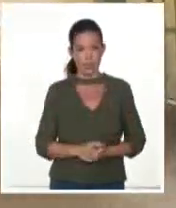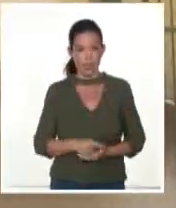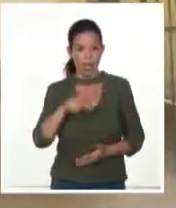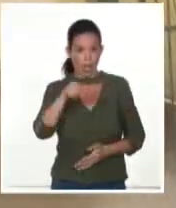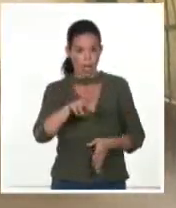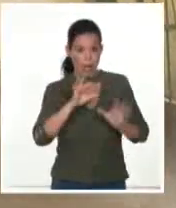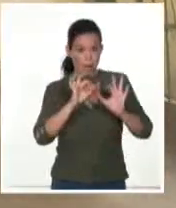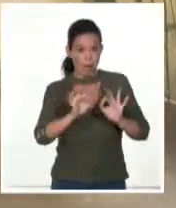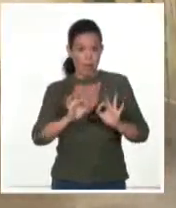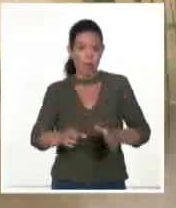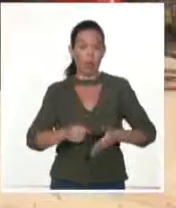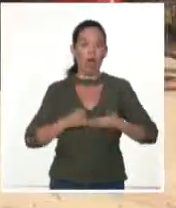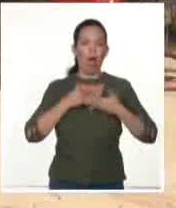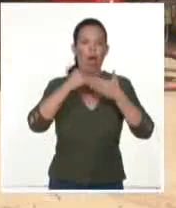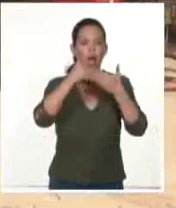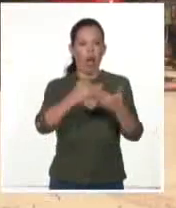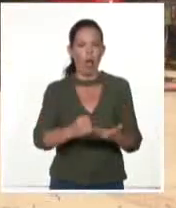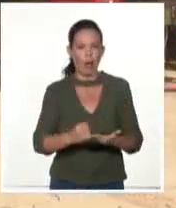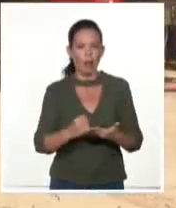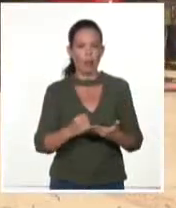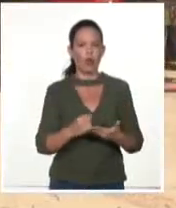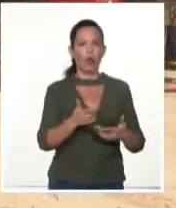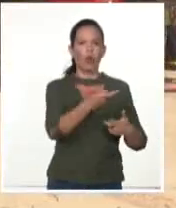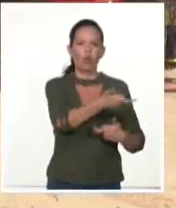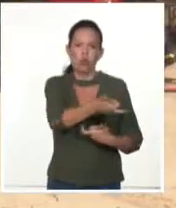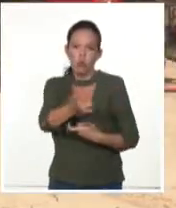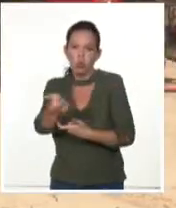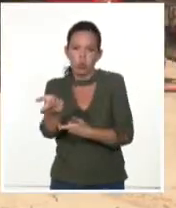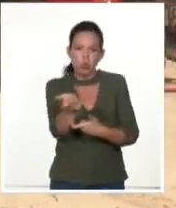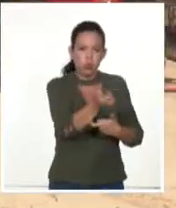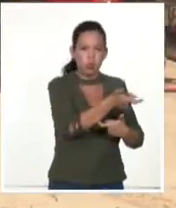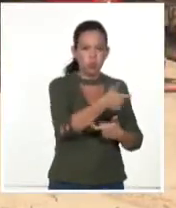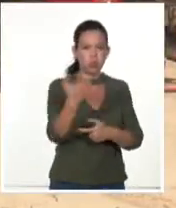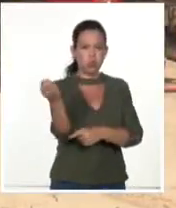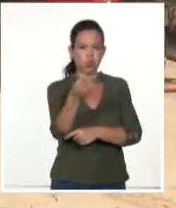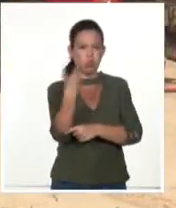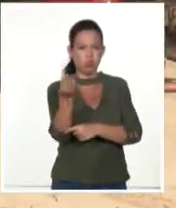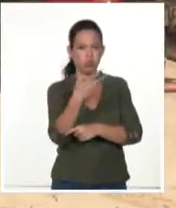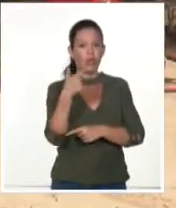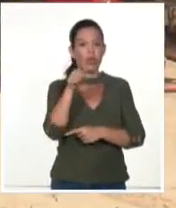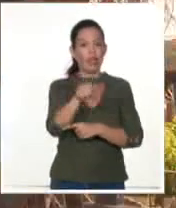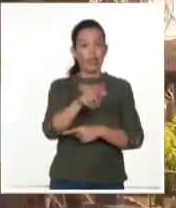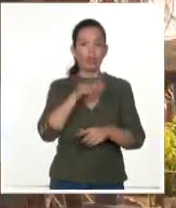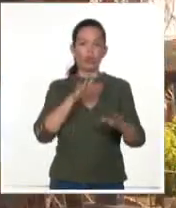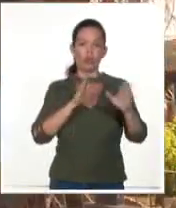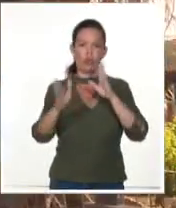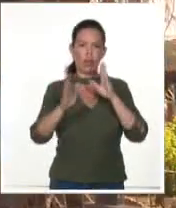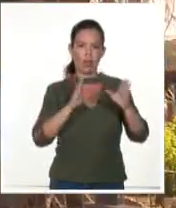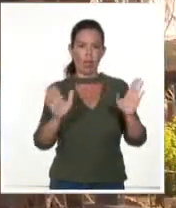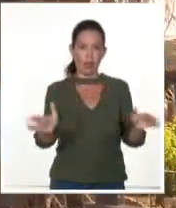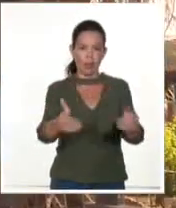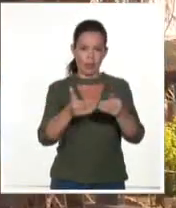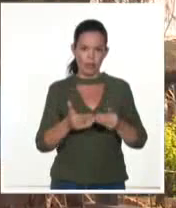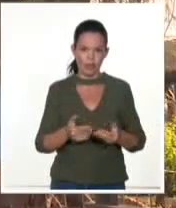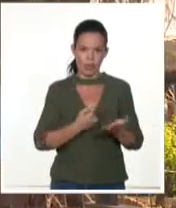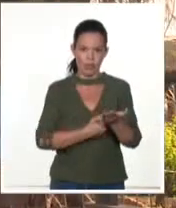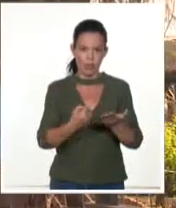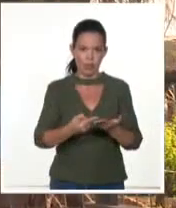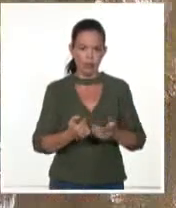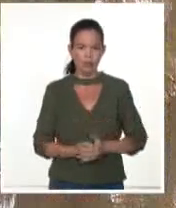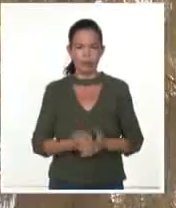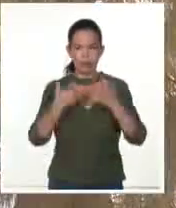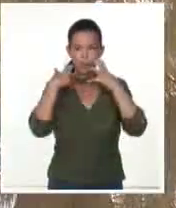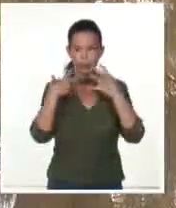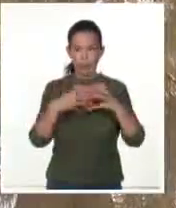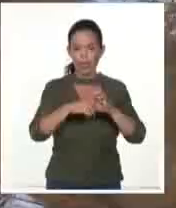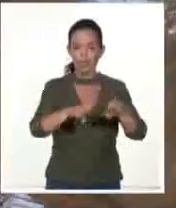el Cuerpo de Bomberos. Este ejercicio sirvió para culminar la Semana Nacional de Prevención contra Incendios. El ejercicio popular de las acciones en situación